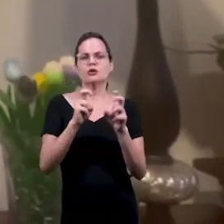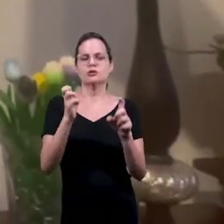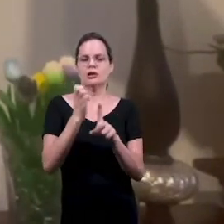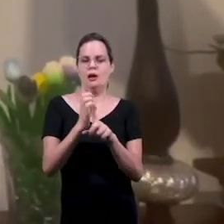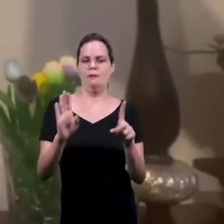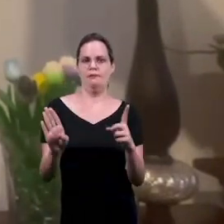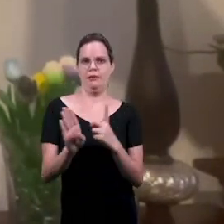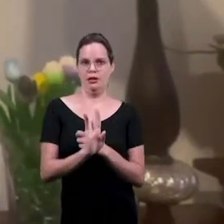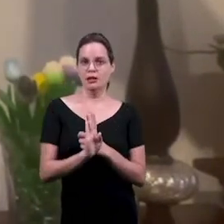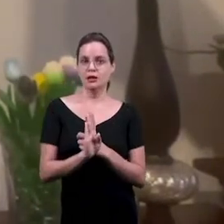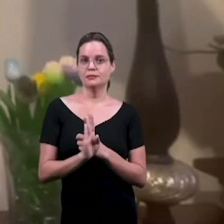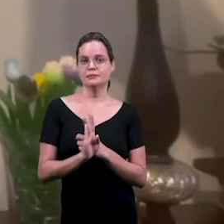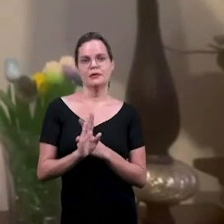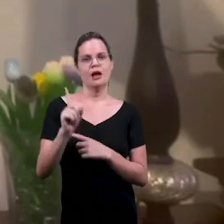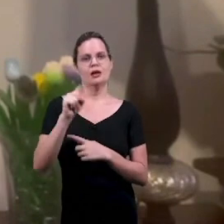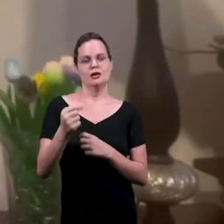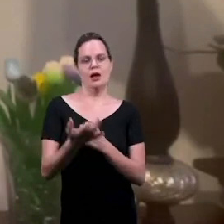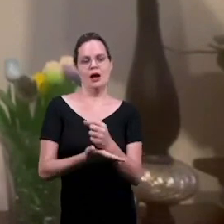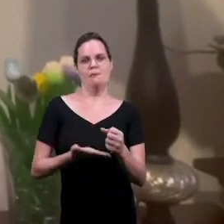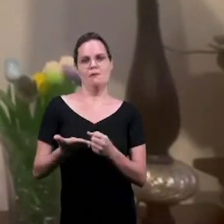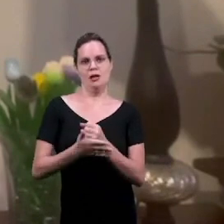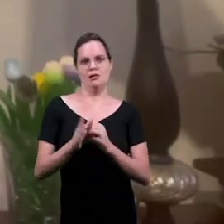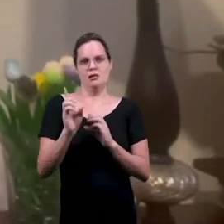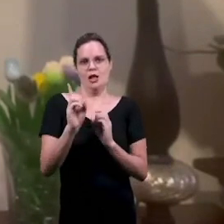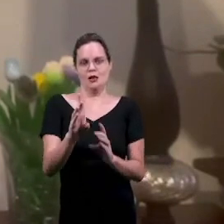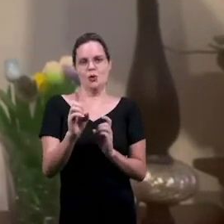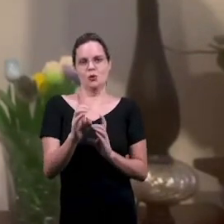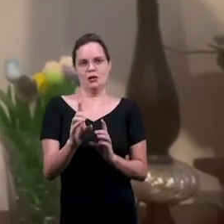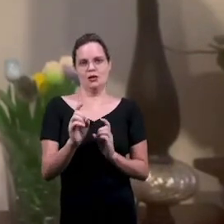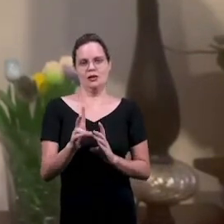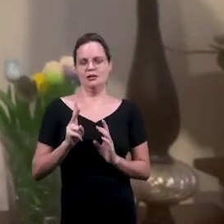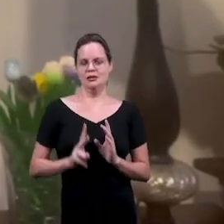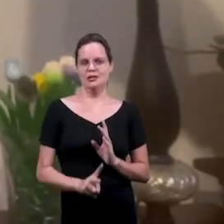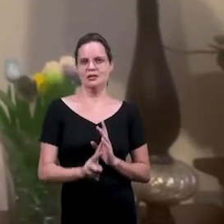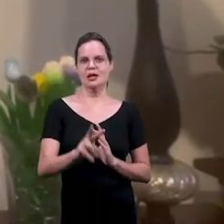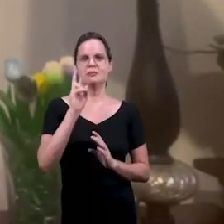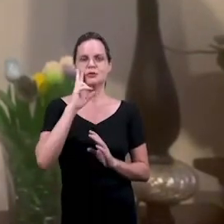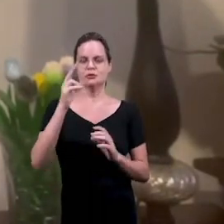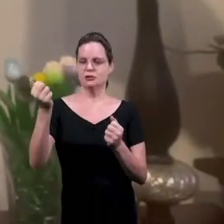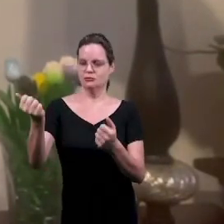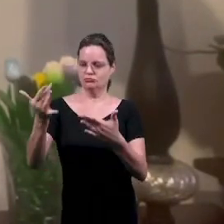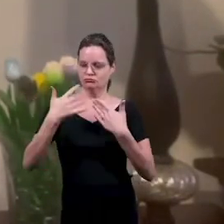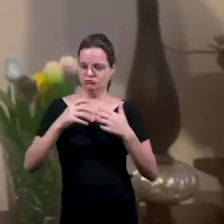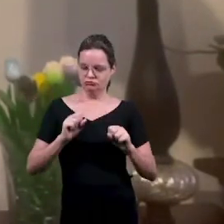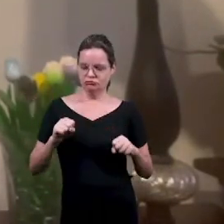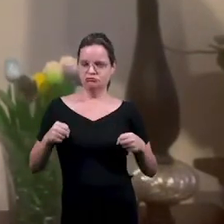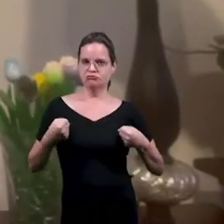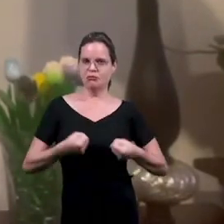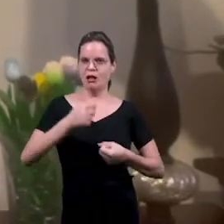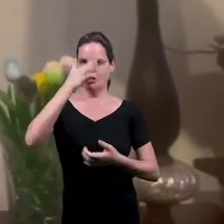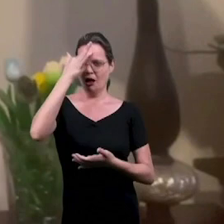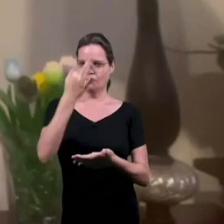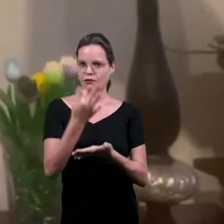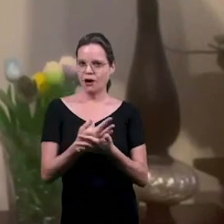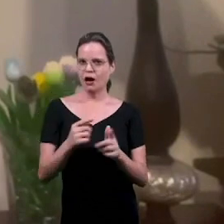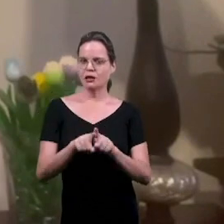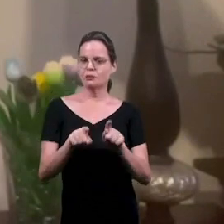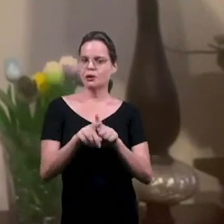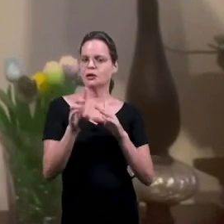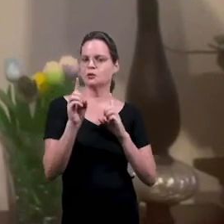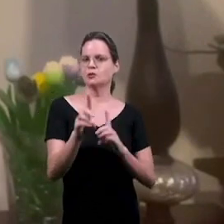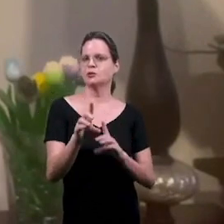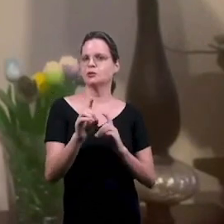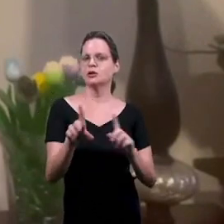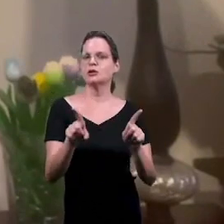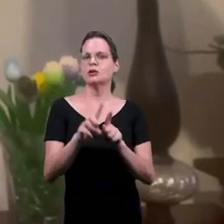Inicialmente me gustaría hablar sobre la EBD, que como siempre es nuestra base de doctrina, aquello que ha fortalecido a los hermanos